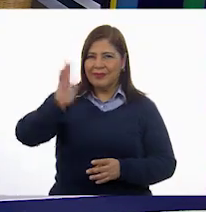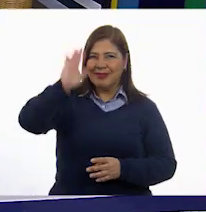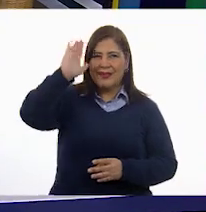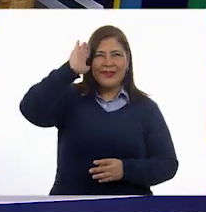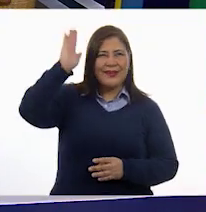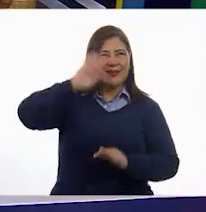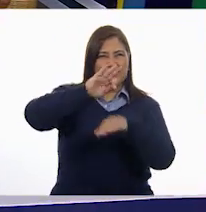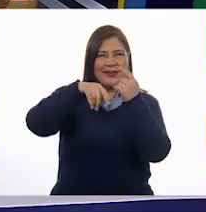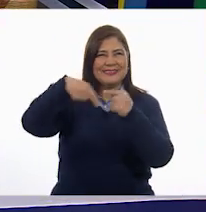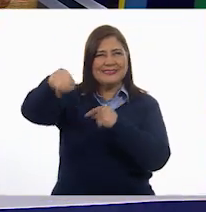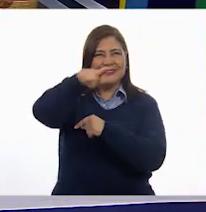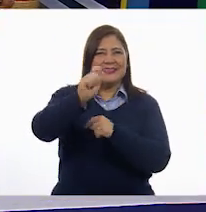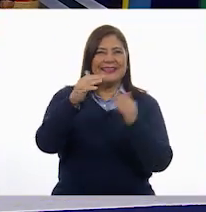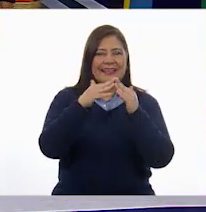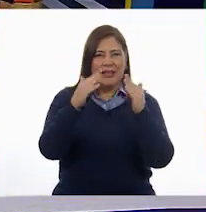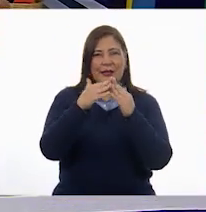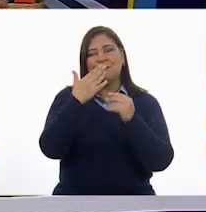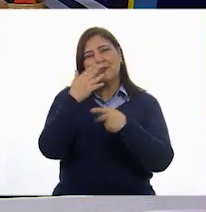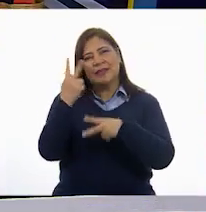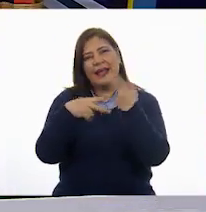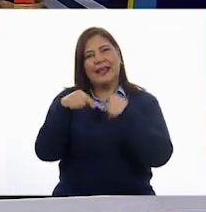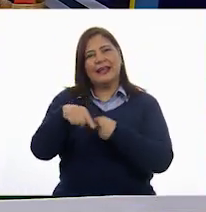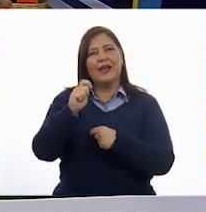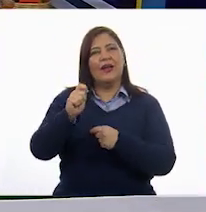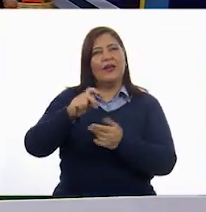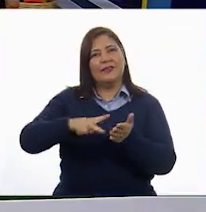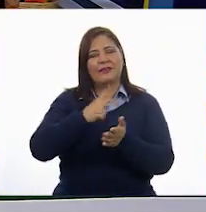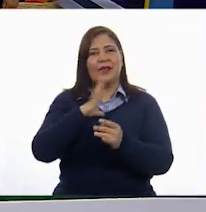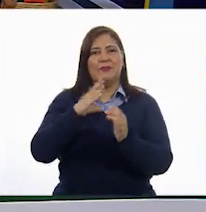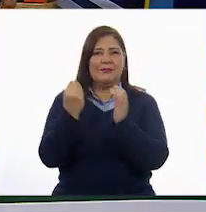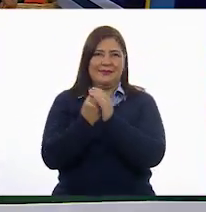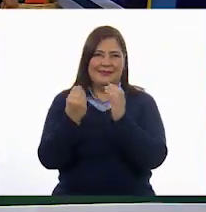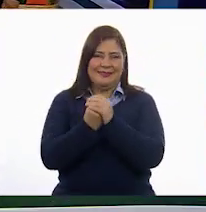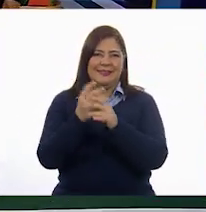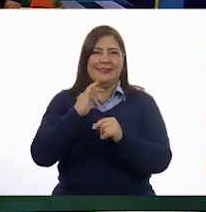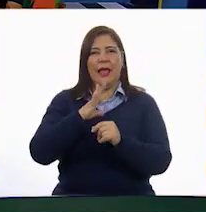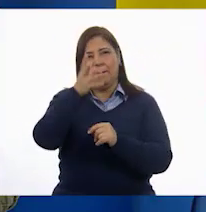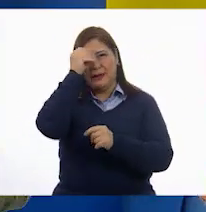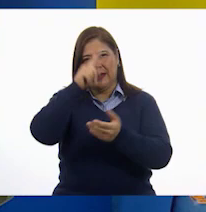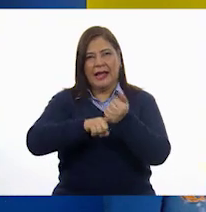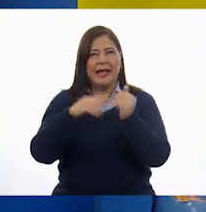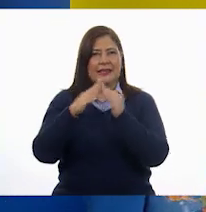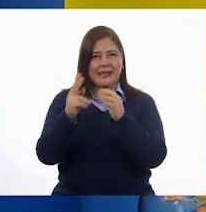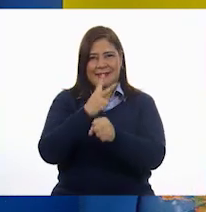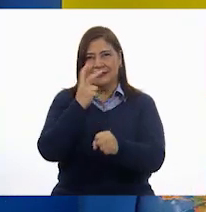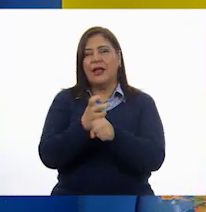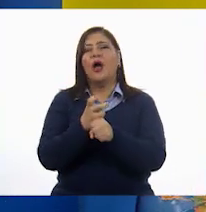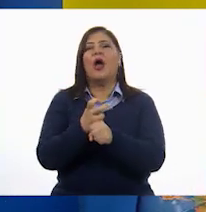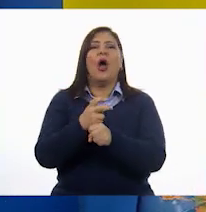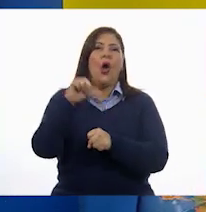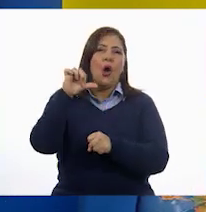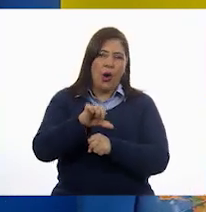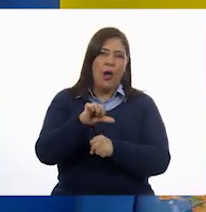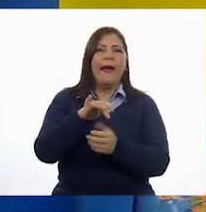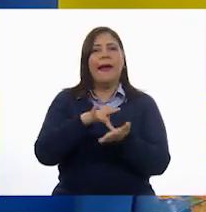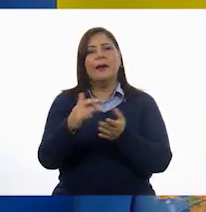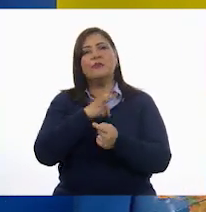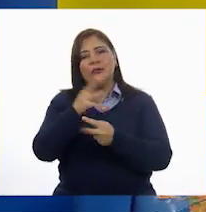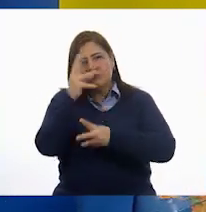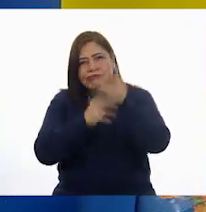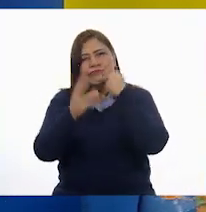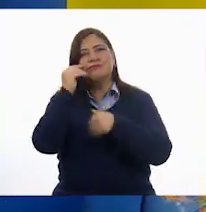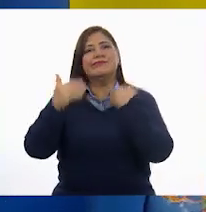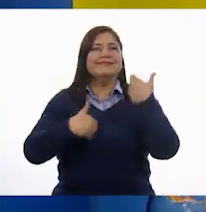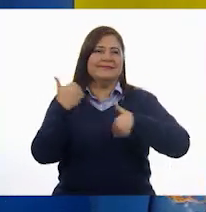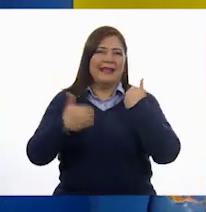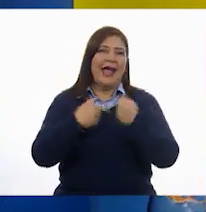Hola a todos en casita, sean bienvenidos una vez más a su programa Aprende en Casa 2. Un espacio en el que vamos a poder estudiar y